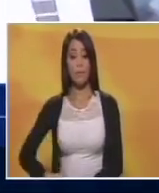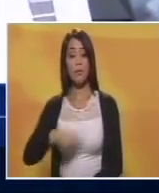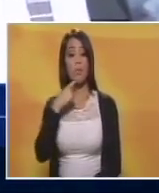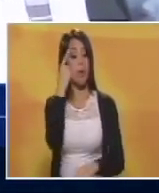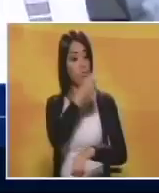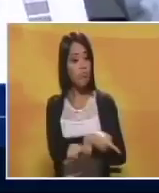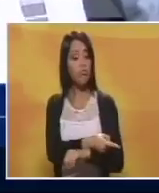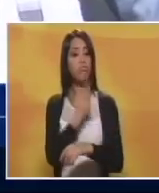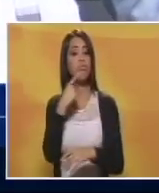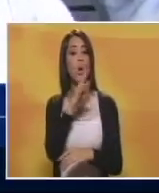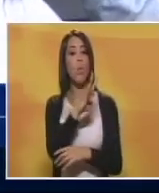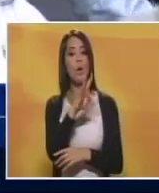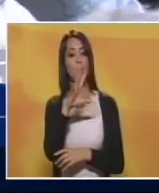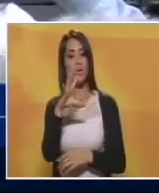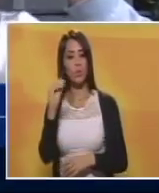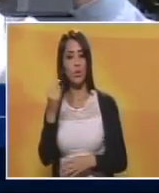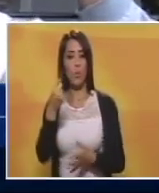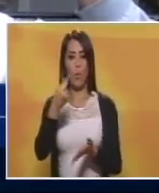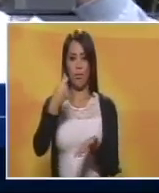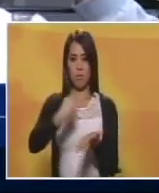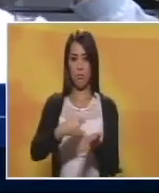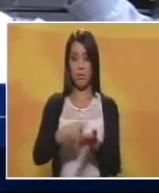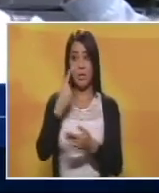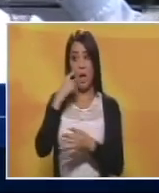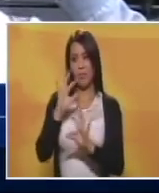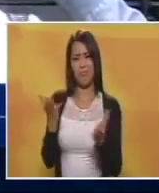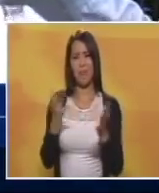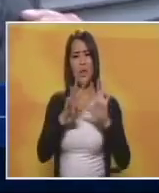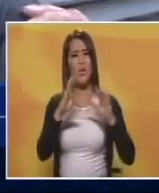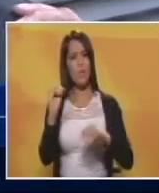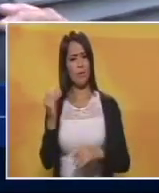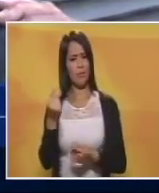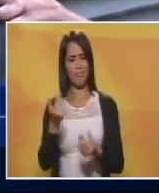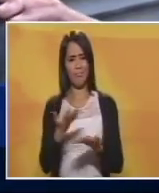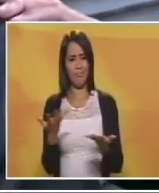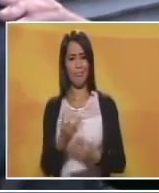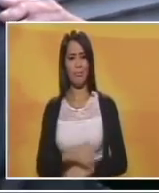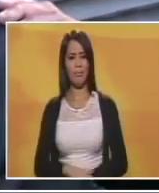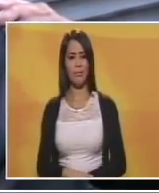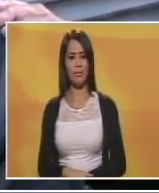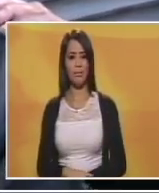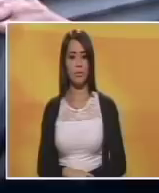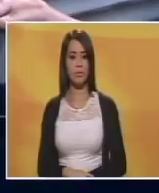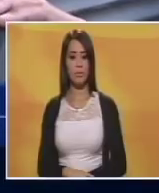pagar 450 y ahora aparecen con 90. Coño, yo aspiraba ya